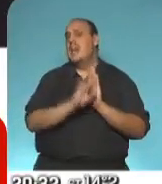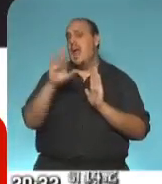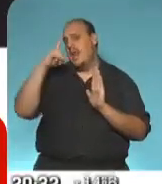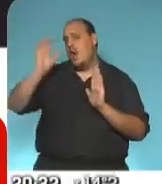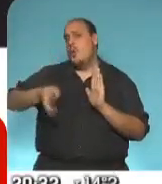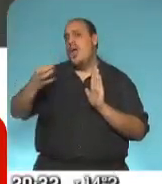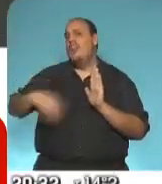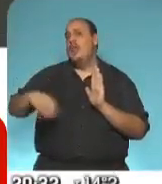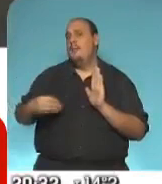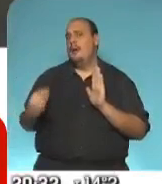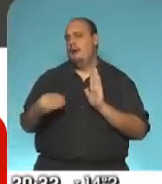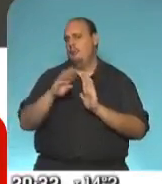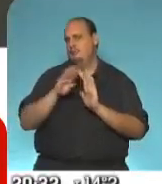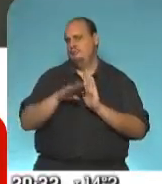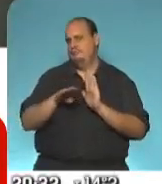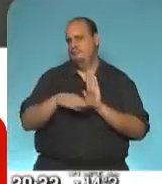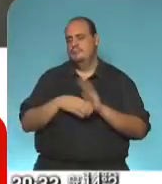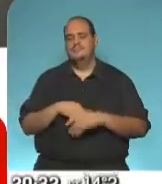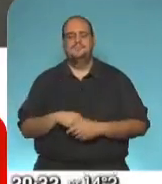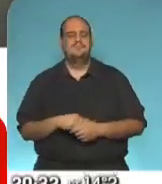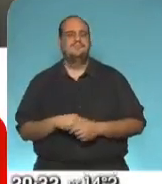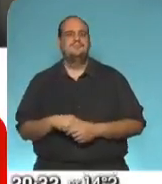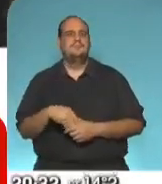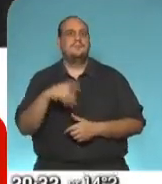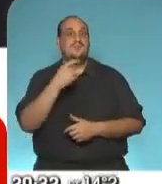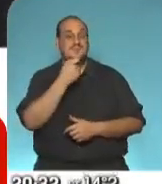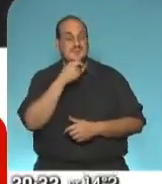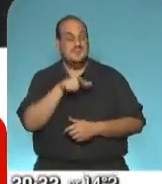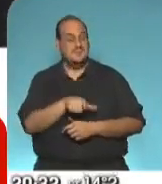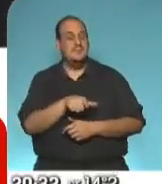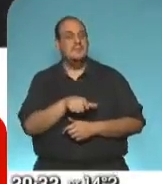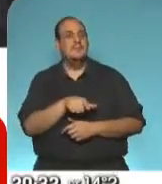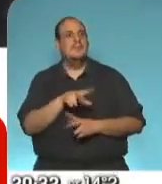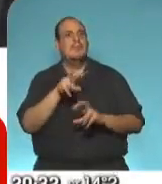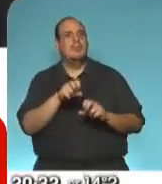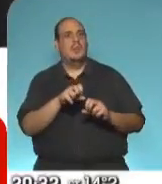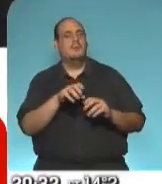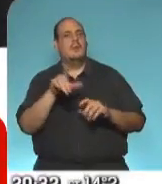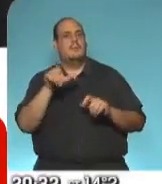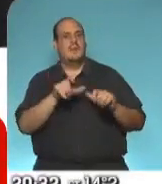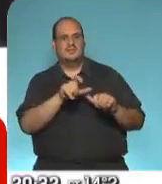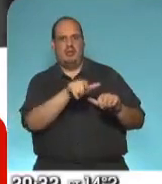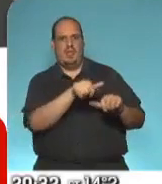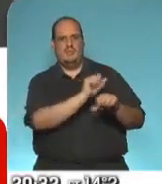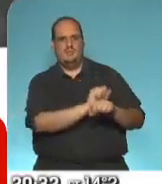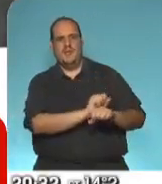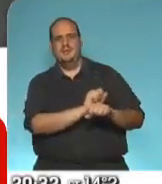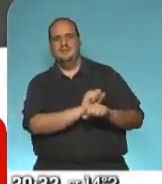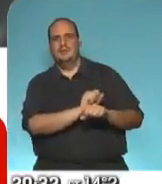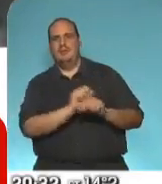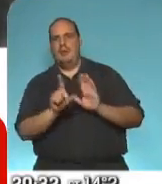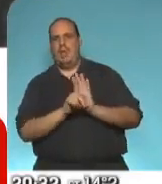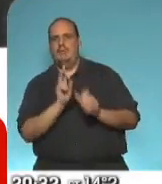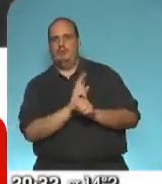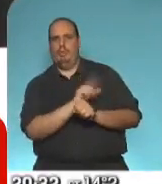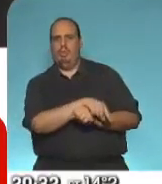este sentido. En este sentido, justamente, si se hace lugar a suspender el habeas corpus colectivo que justamente posibilitó la